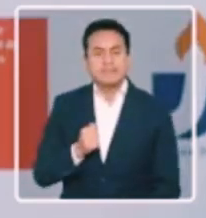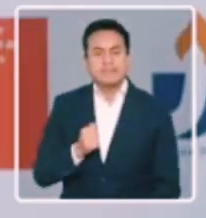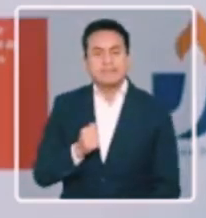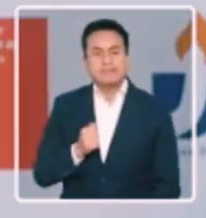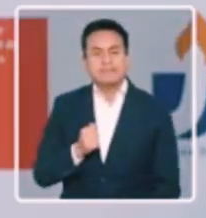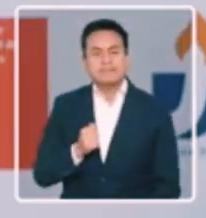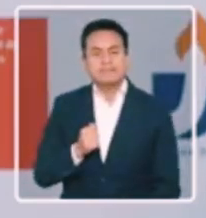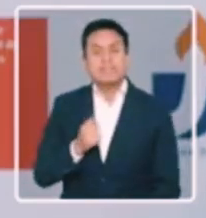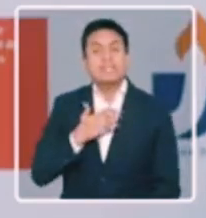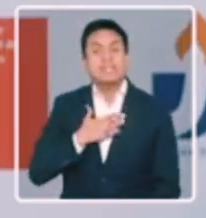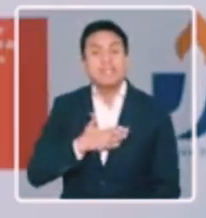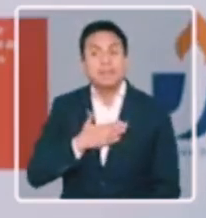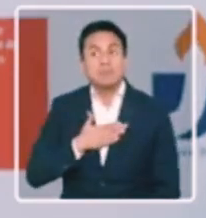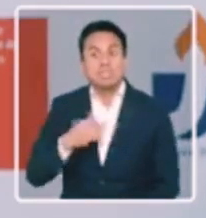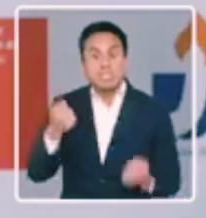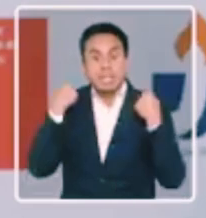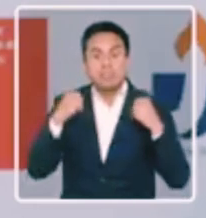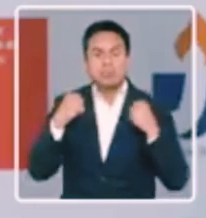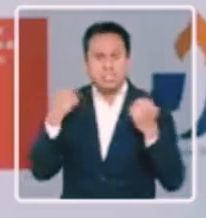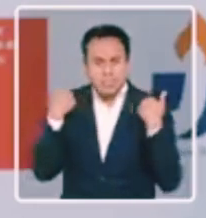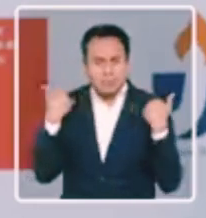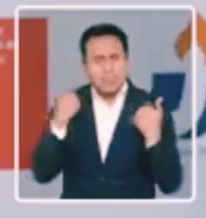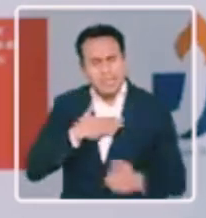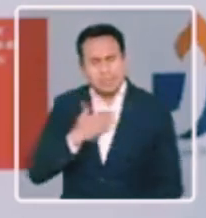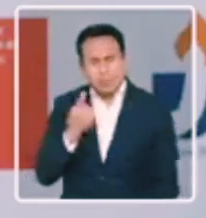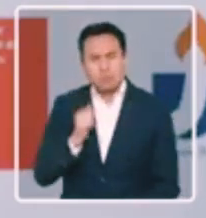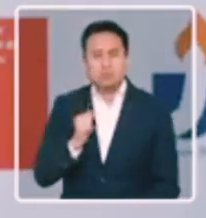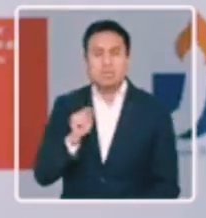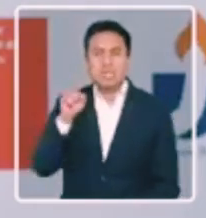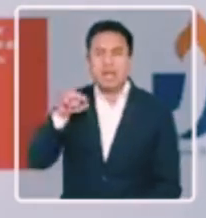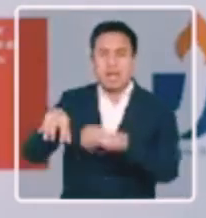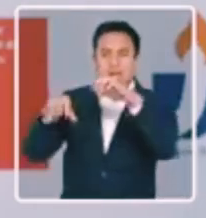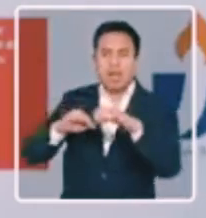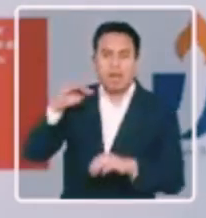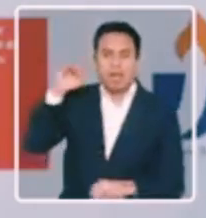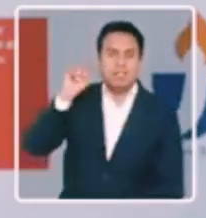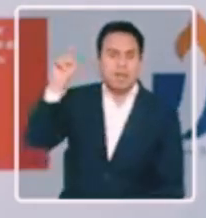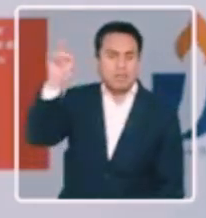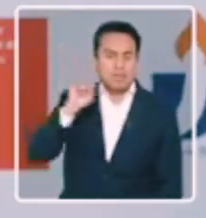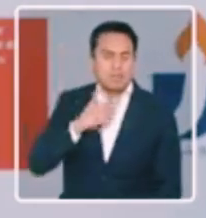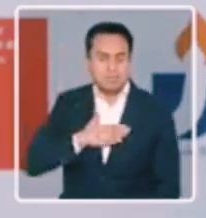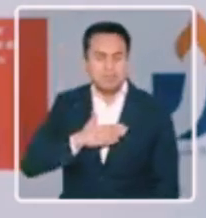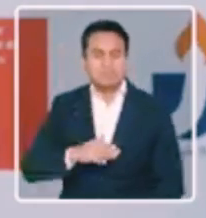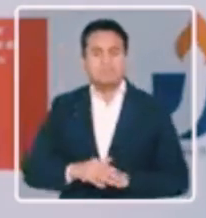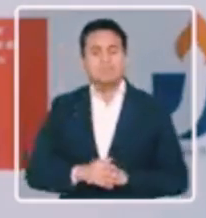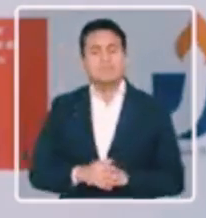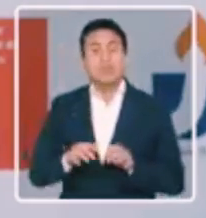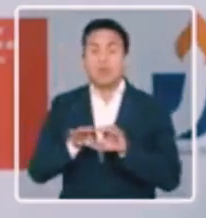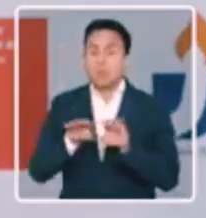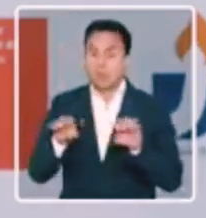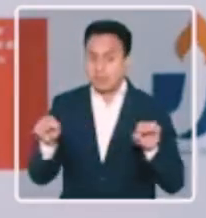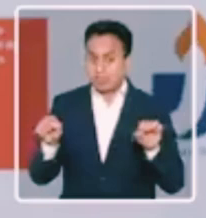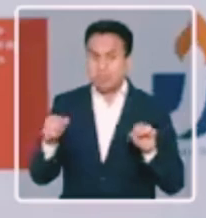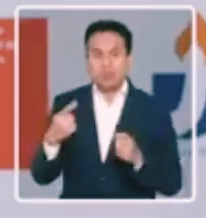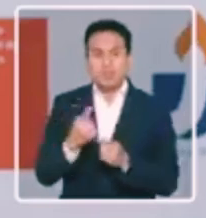dígame queremos un gimnasio para hacer deporte allá en la alta cordillera nos comprometimos lo